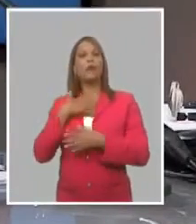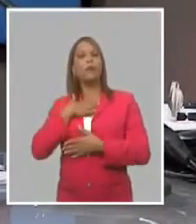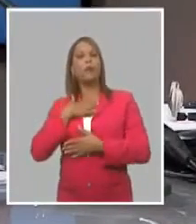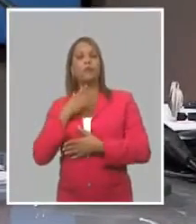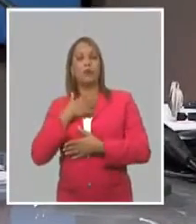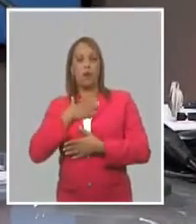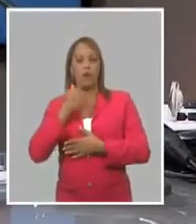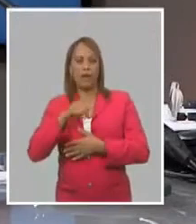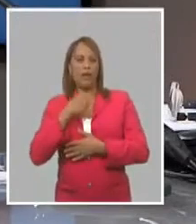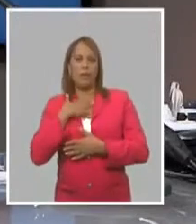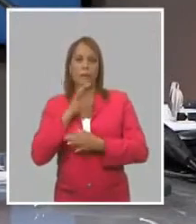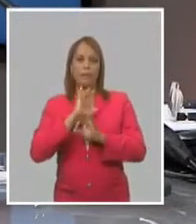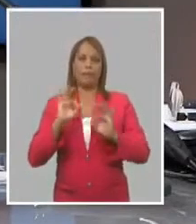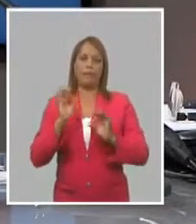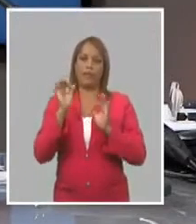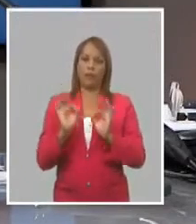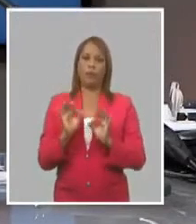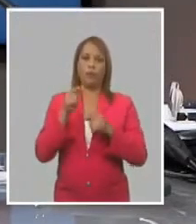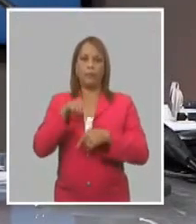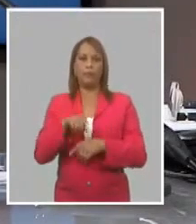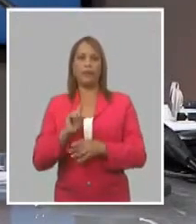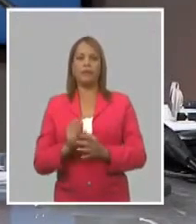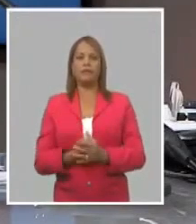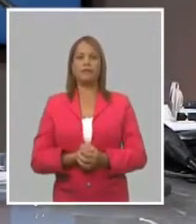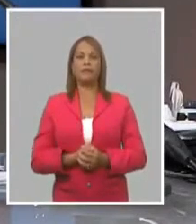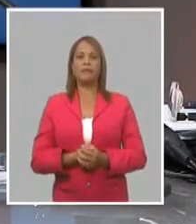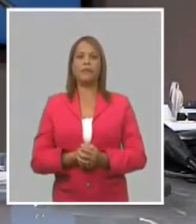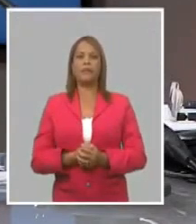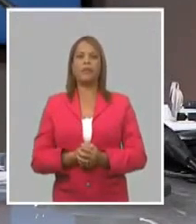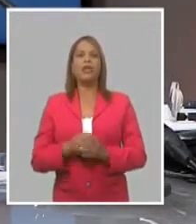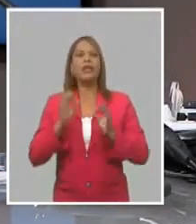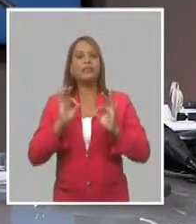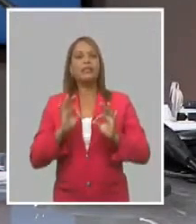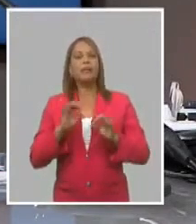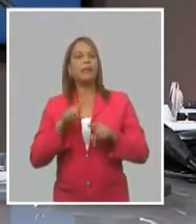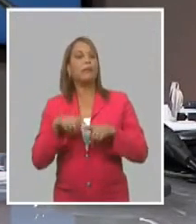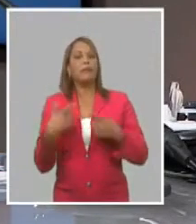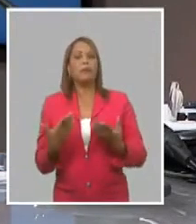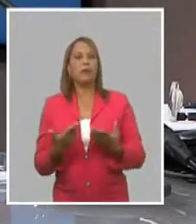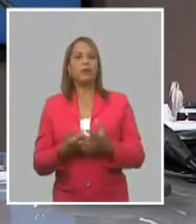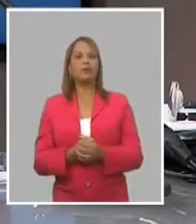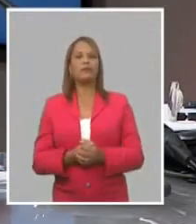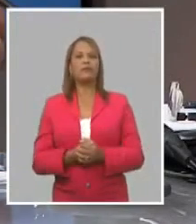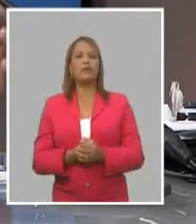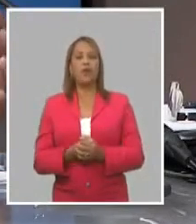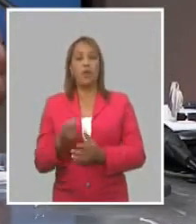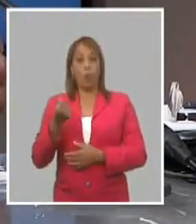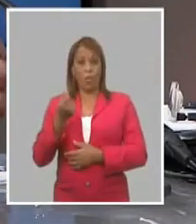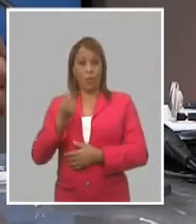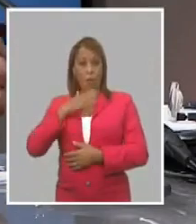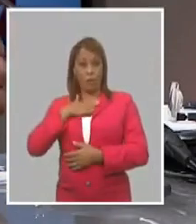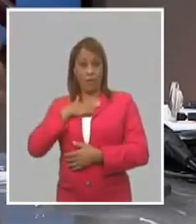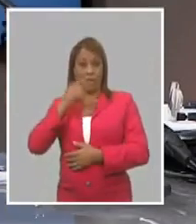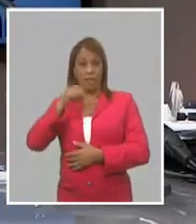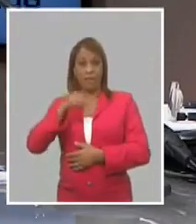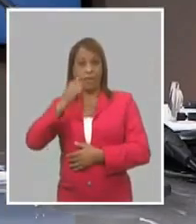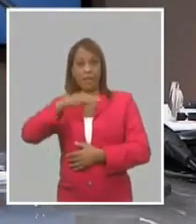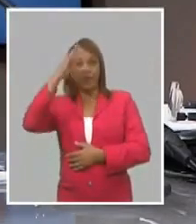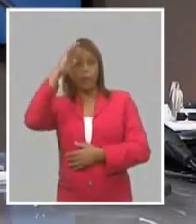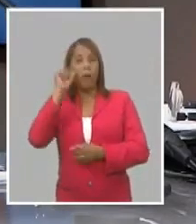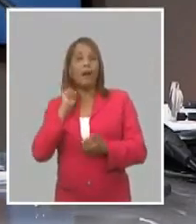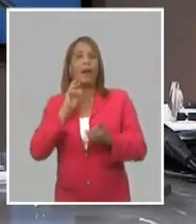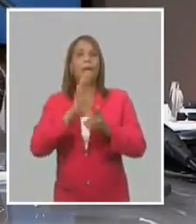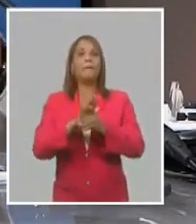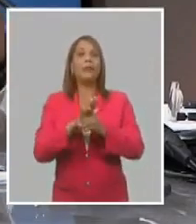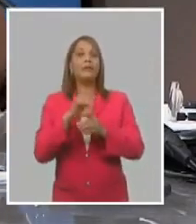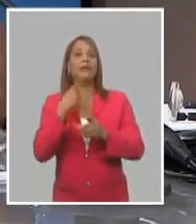a un país en particular. Entonces, eso siempre ocurre cuando la moneda base de ese país